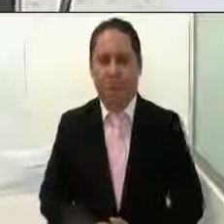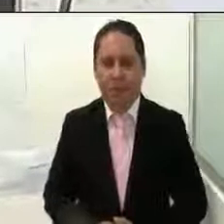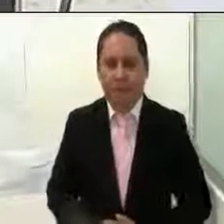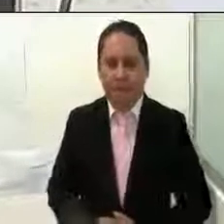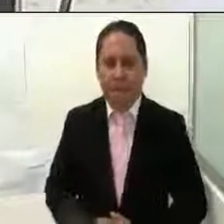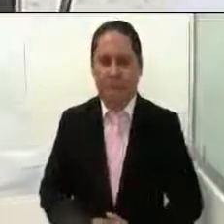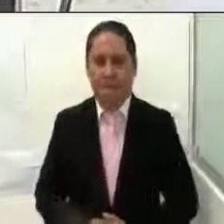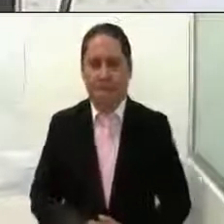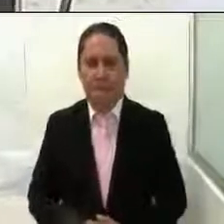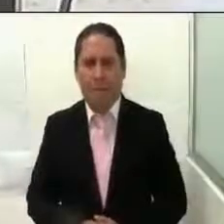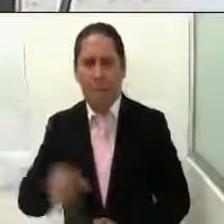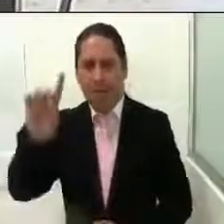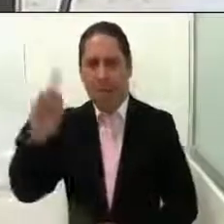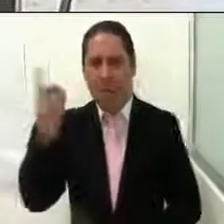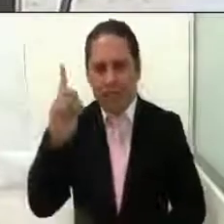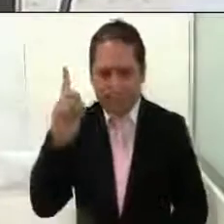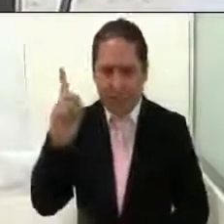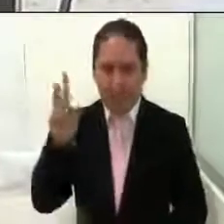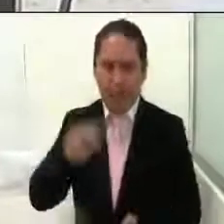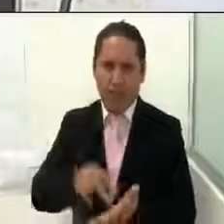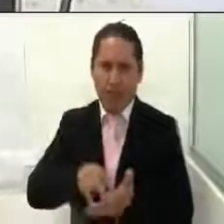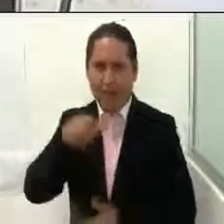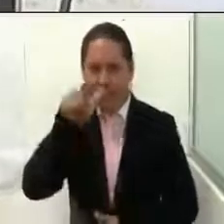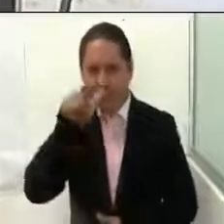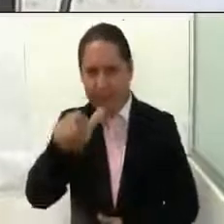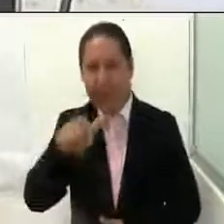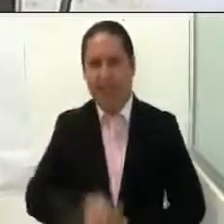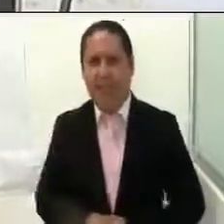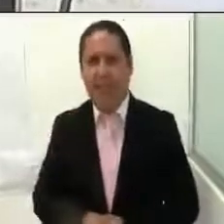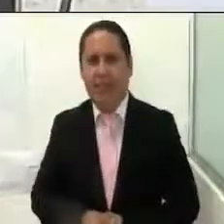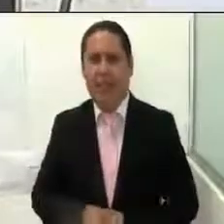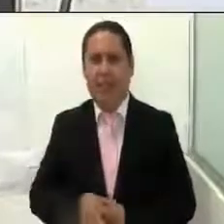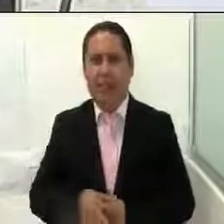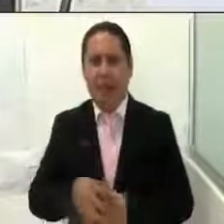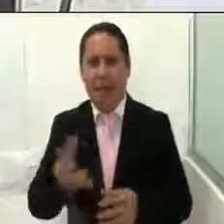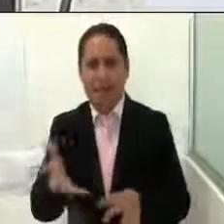a diciembre de 2017 se incorporaron